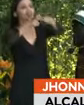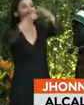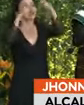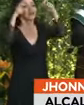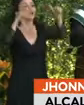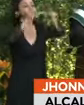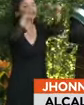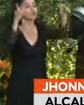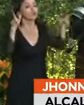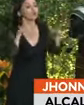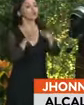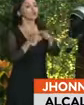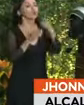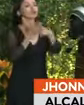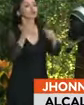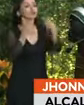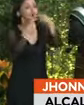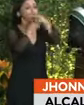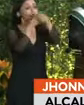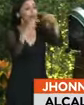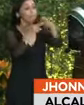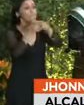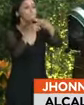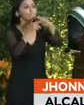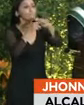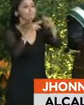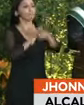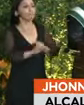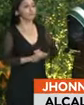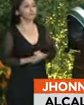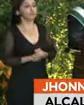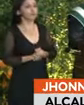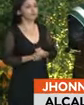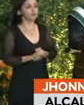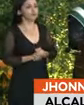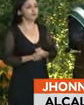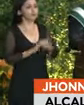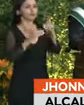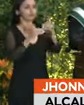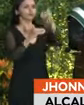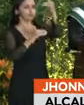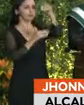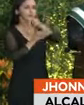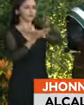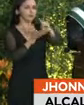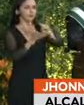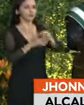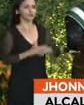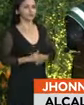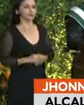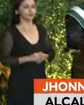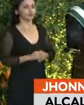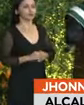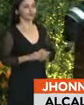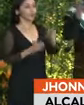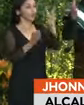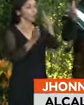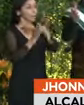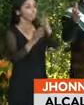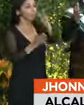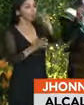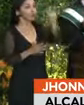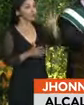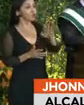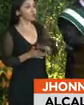para esa zona que se lanza la licitación esta próxima semana. Y el